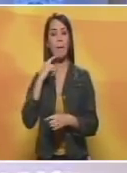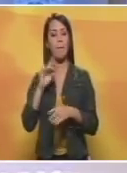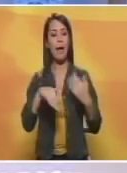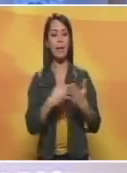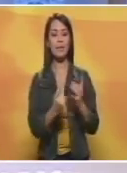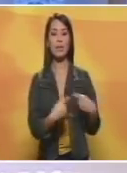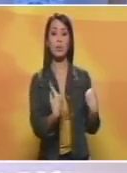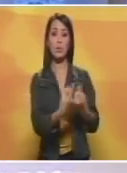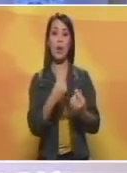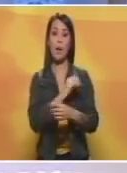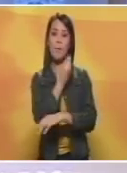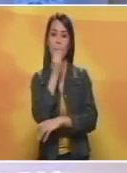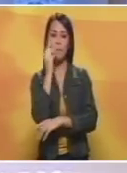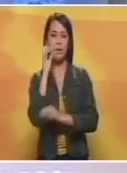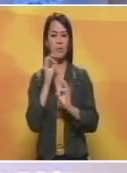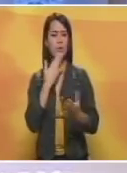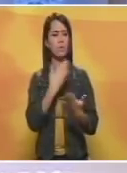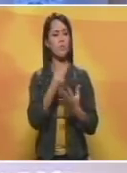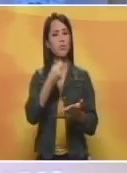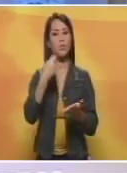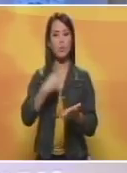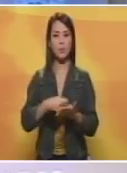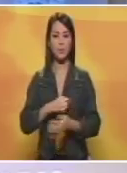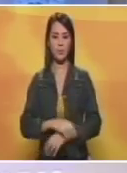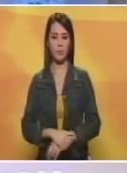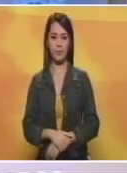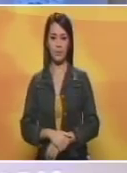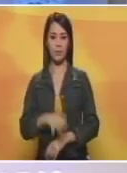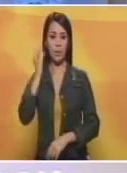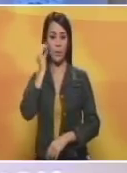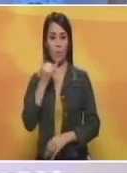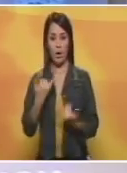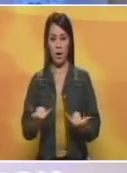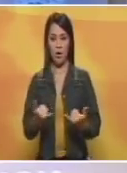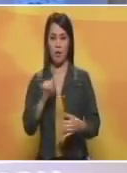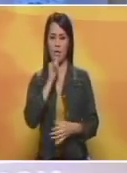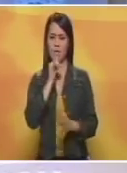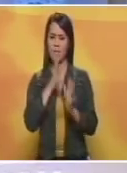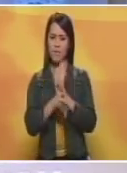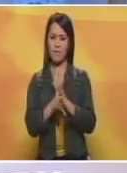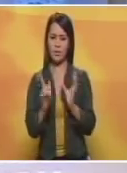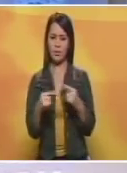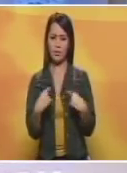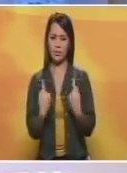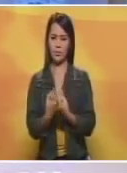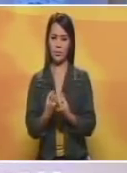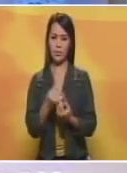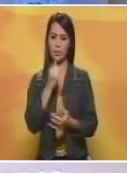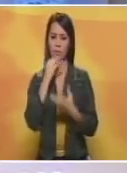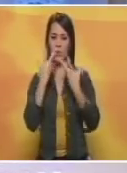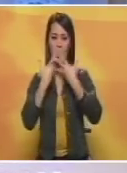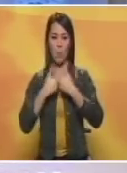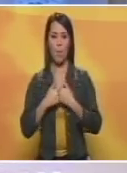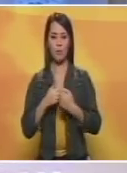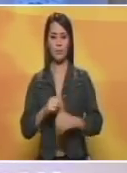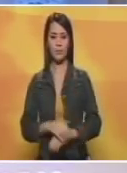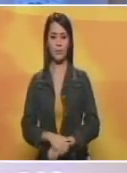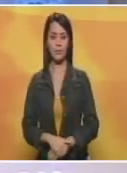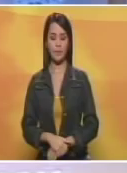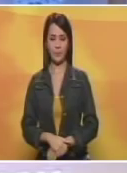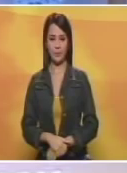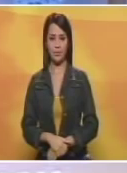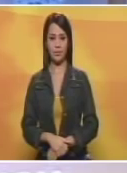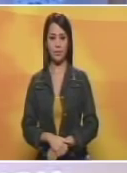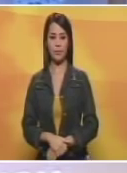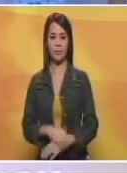el palacio de miraflores para reclamar salarios justos maule aldana se encuentra en la avenida palmer y nos trae los detalles de lo que ocurre